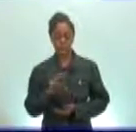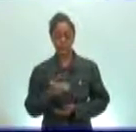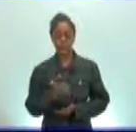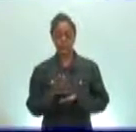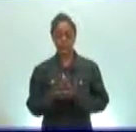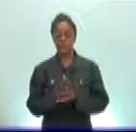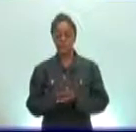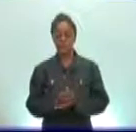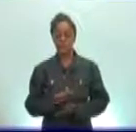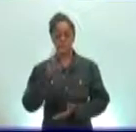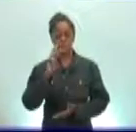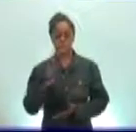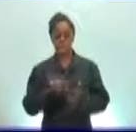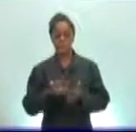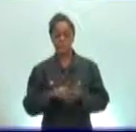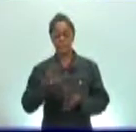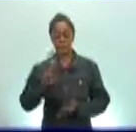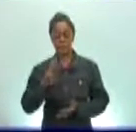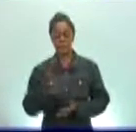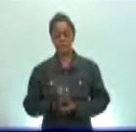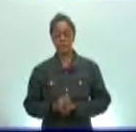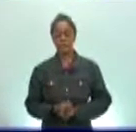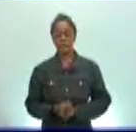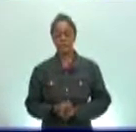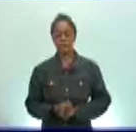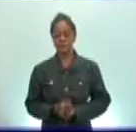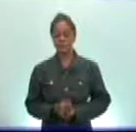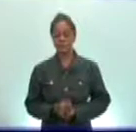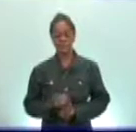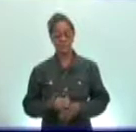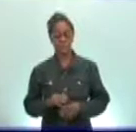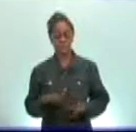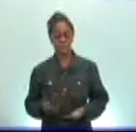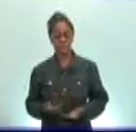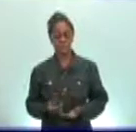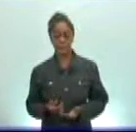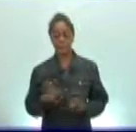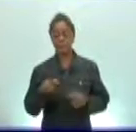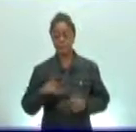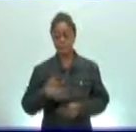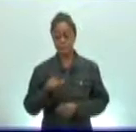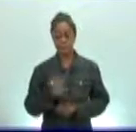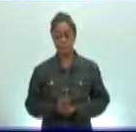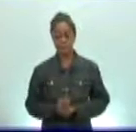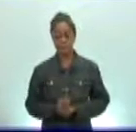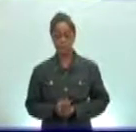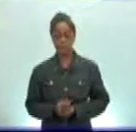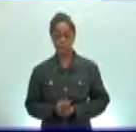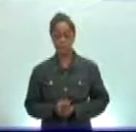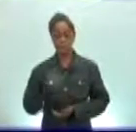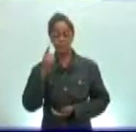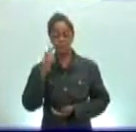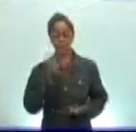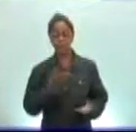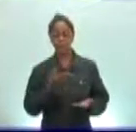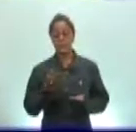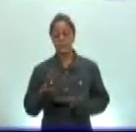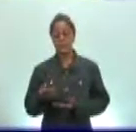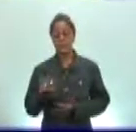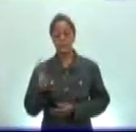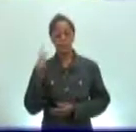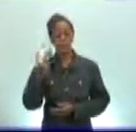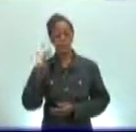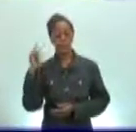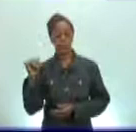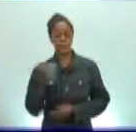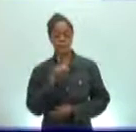clase 3.3. Pero a continuación vamos a ofrecerles un